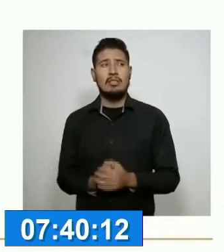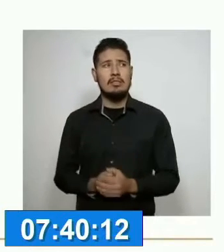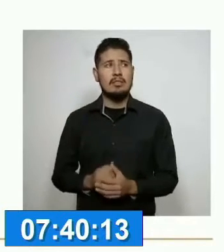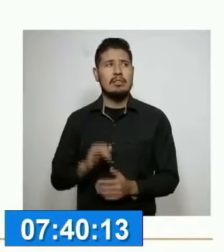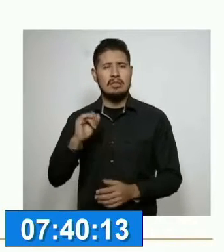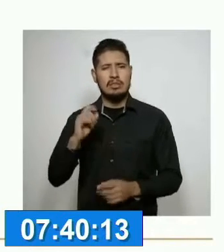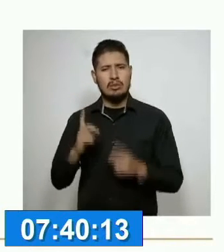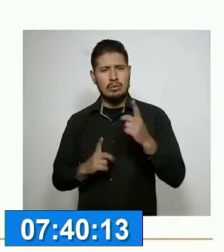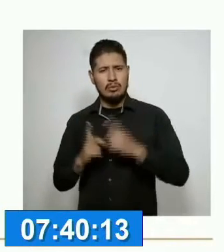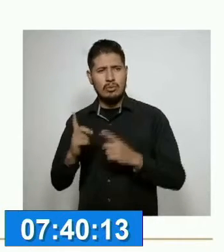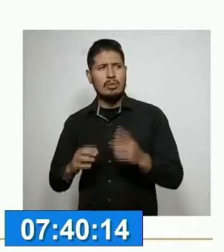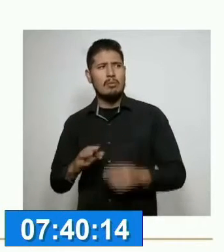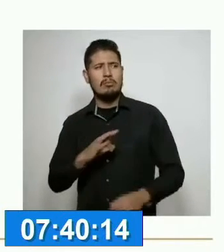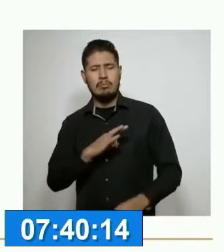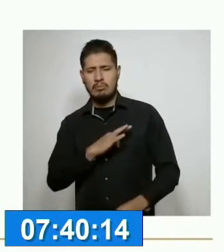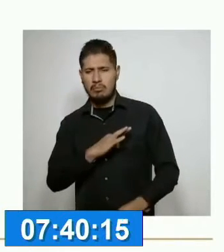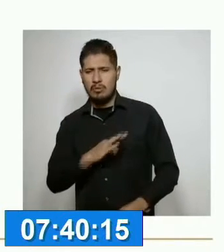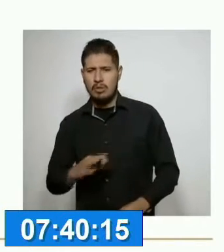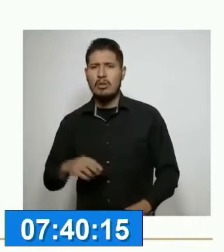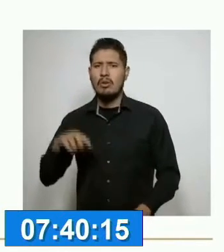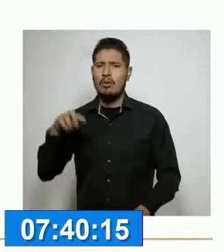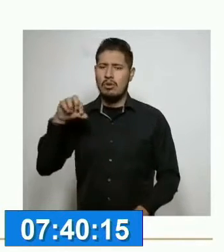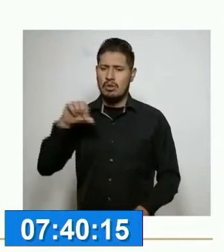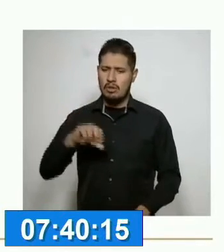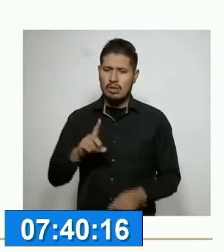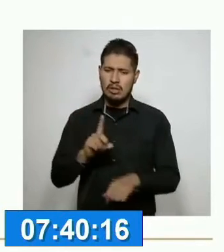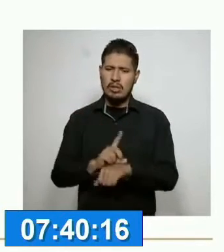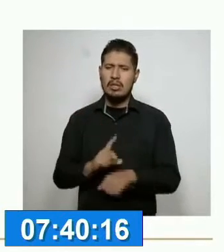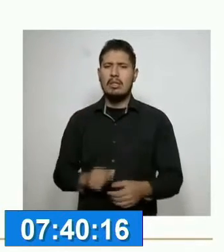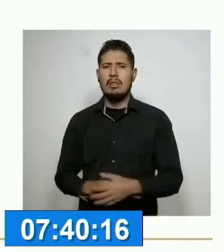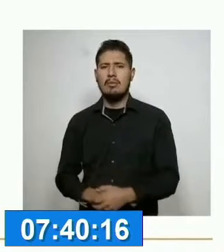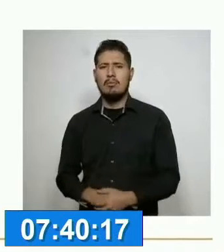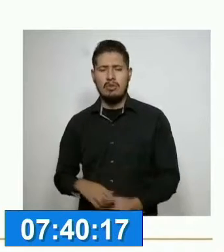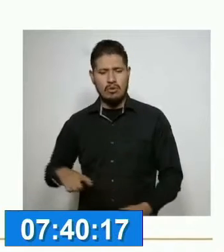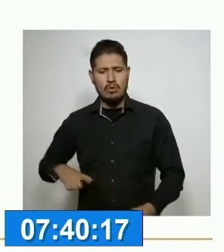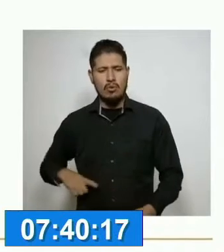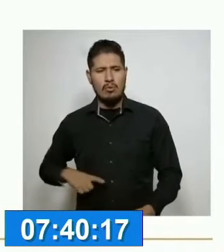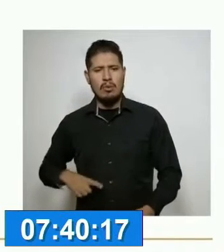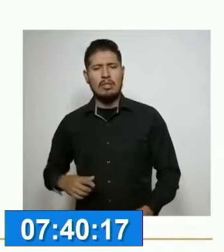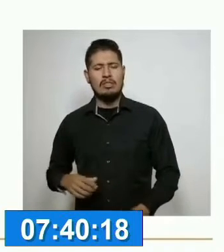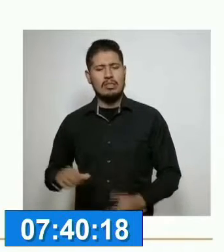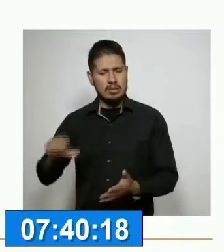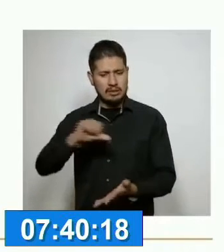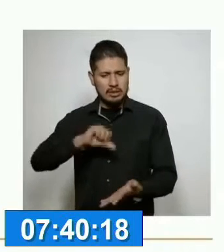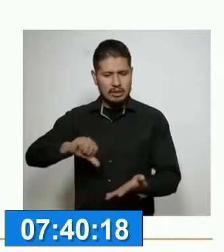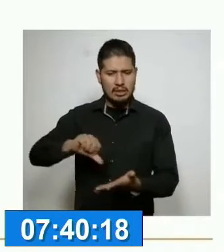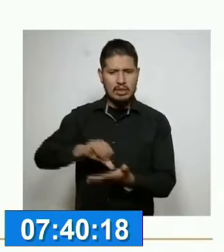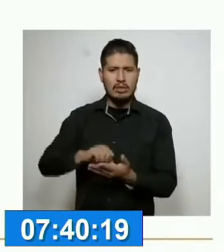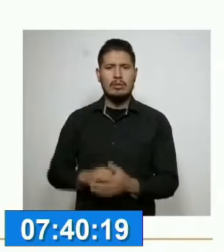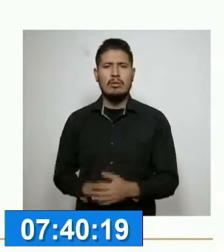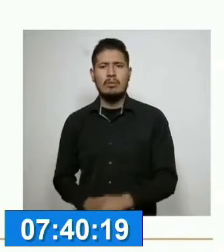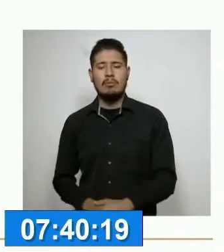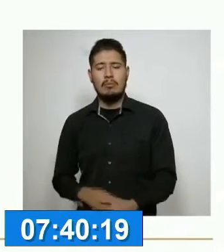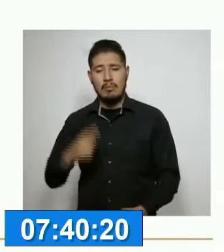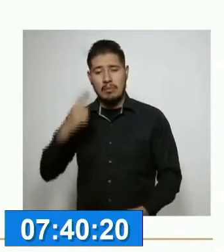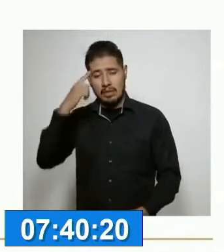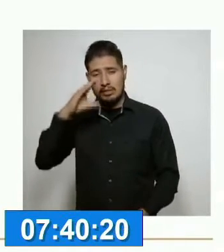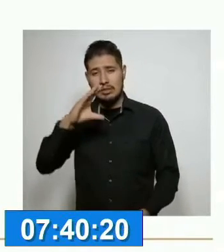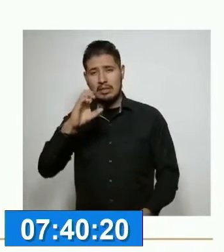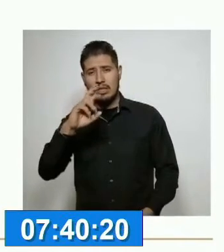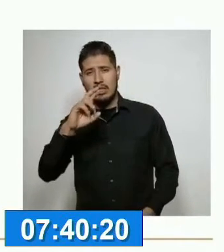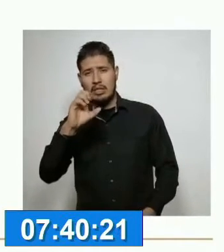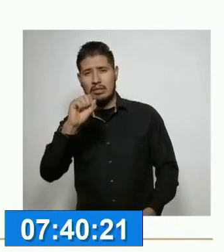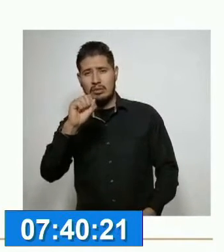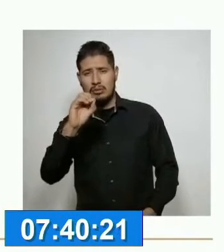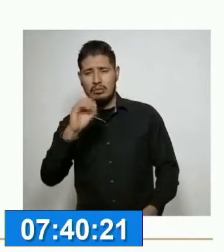esta acción ha permitido que hoy el orden y la gobernabilidad imperen en el Centro Regional de Readaptación Social